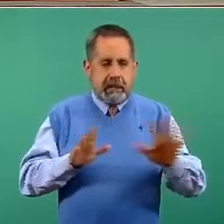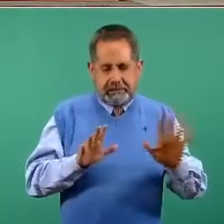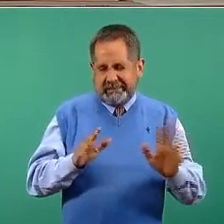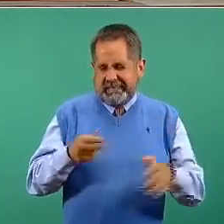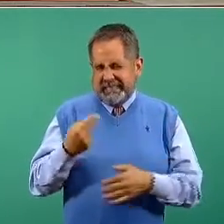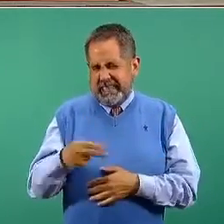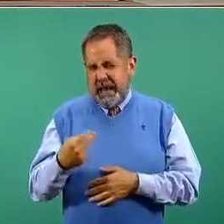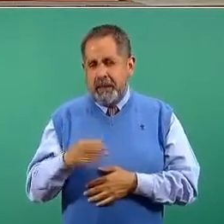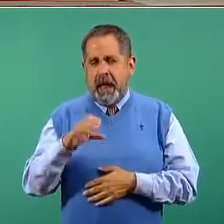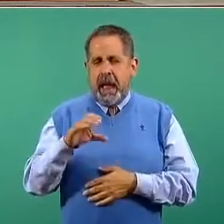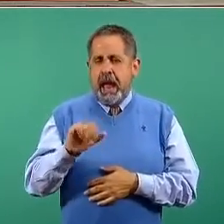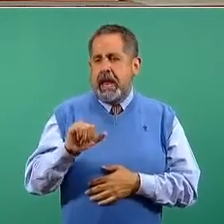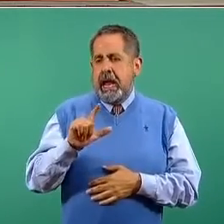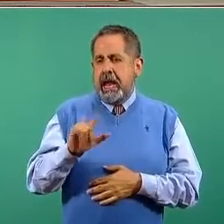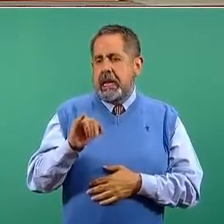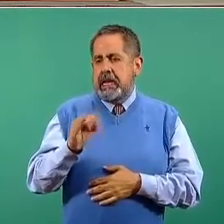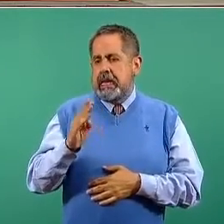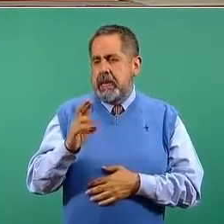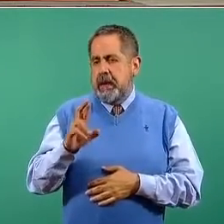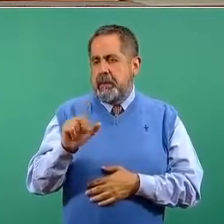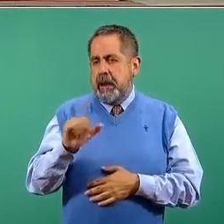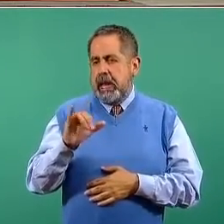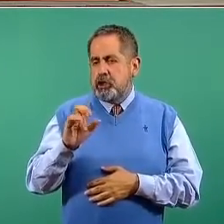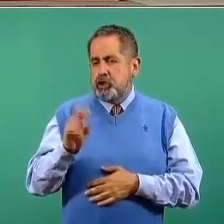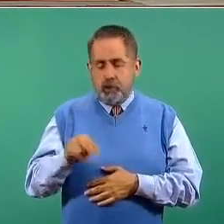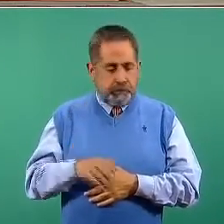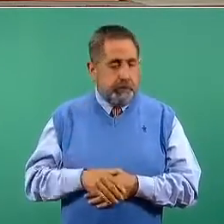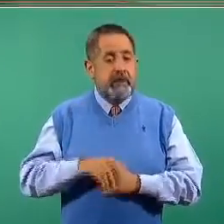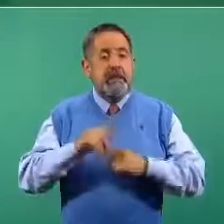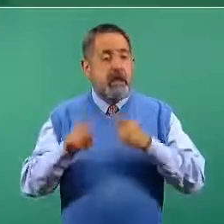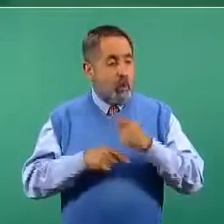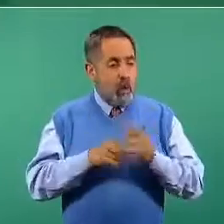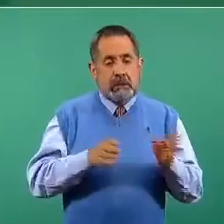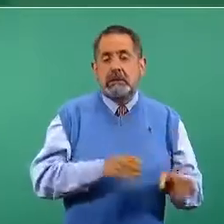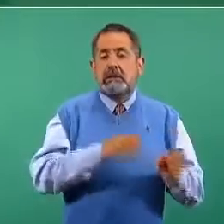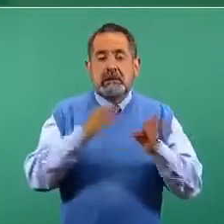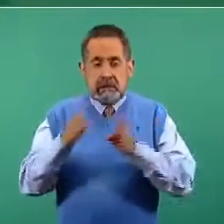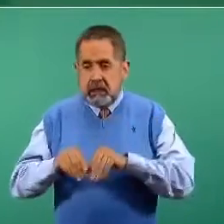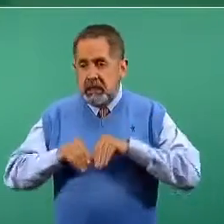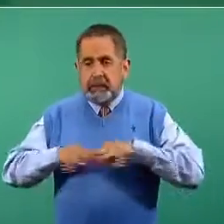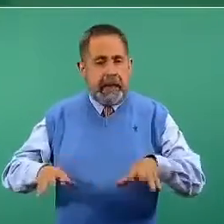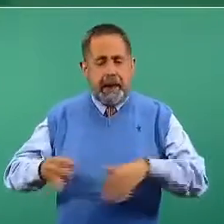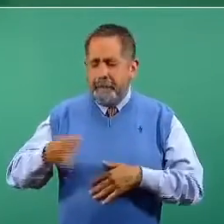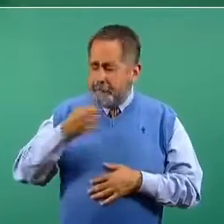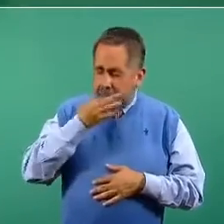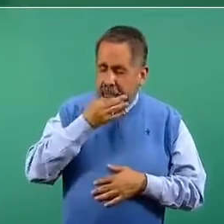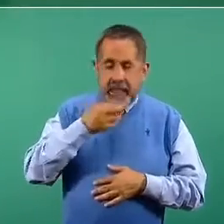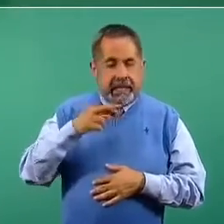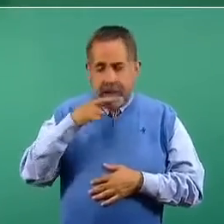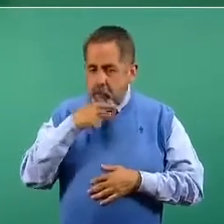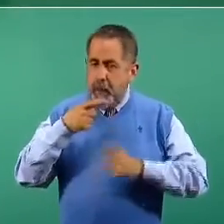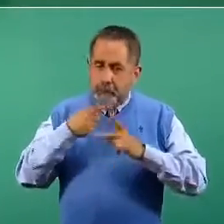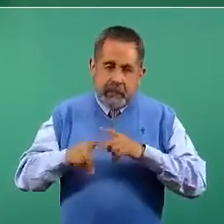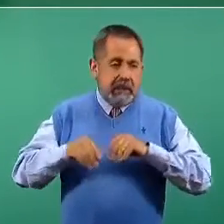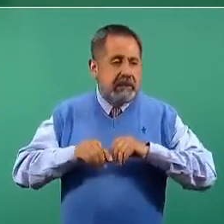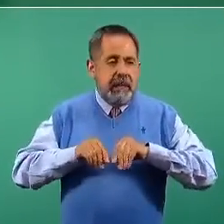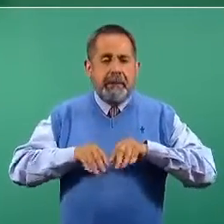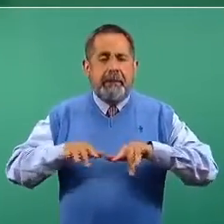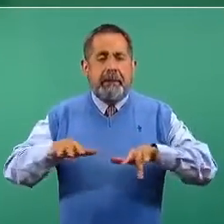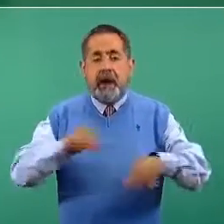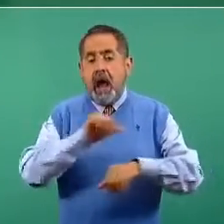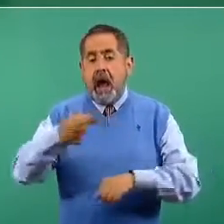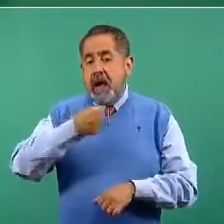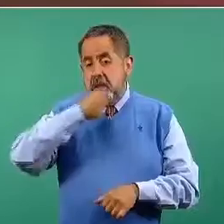designamos, del operativo. Después tuvimos una fase de expansión rápida, en donde ya incorporamos la vacunación en personas adultas